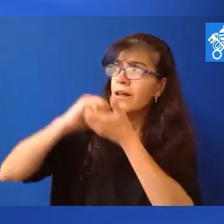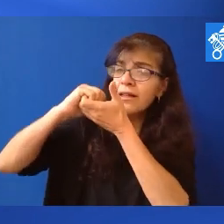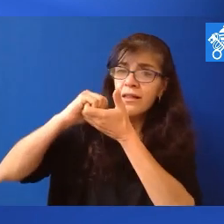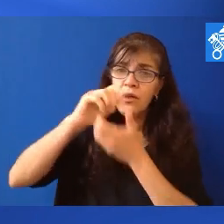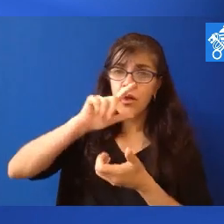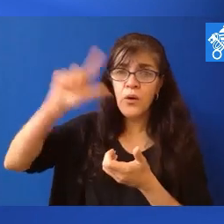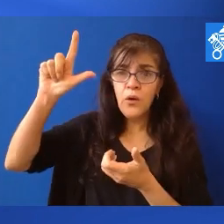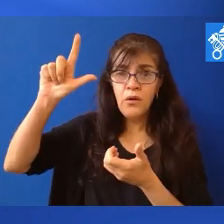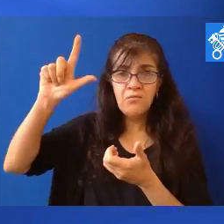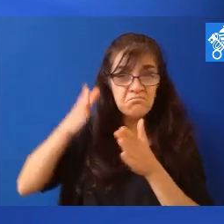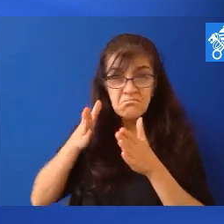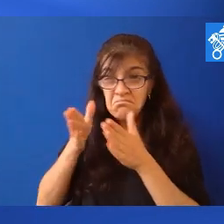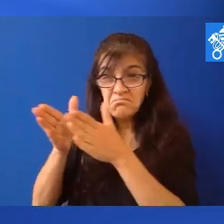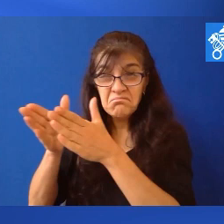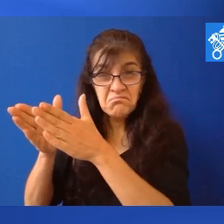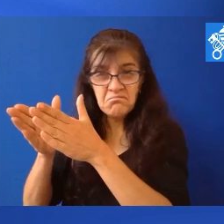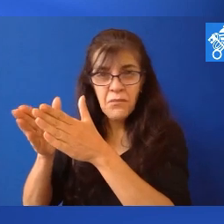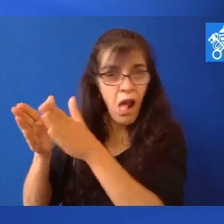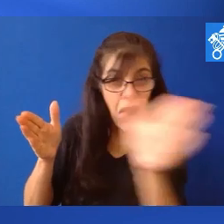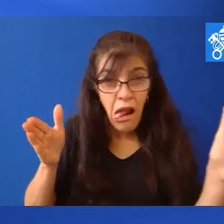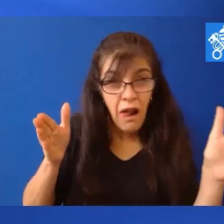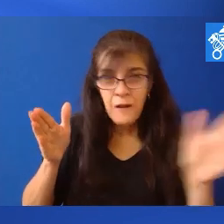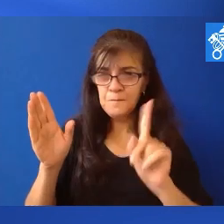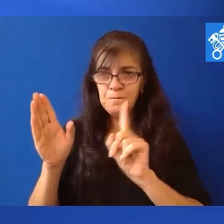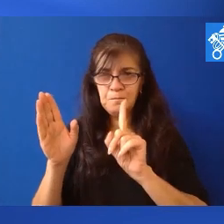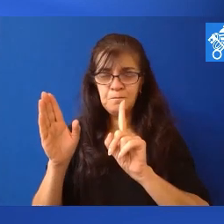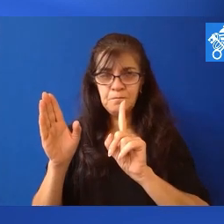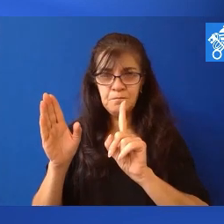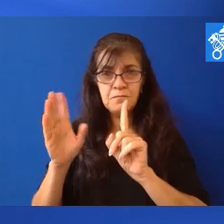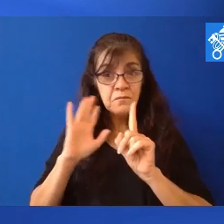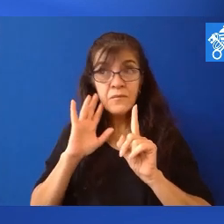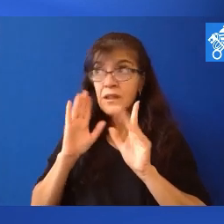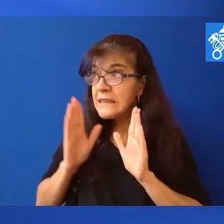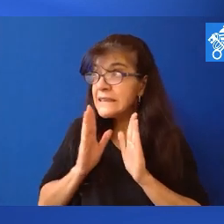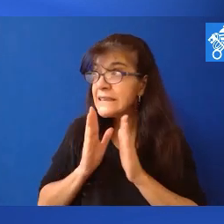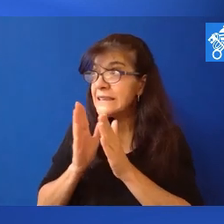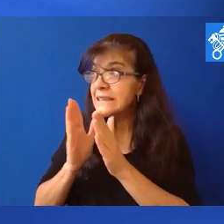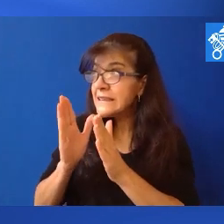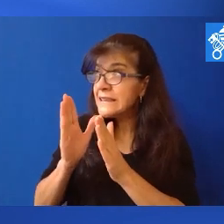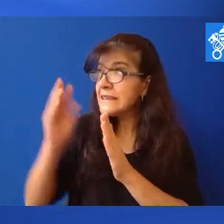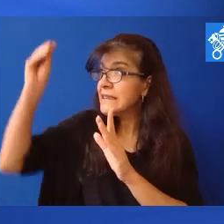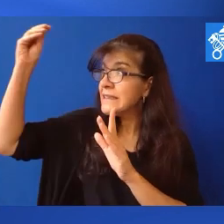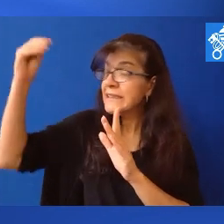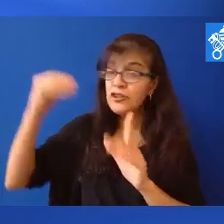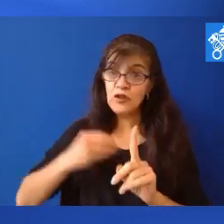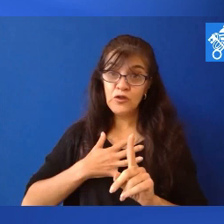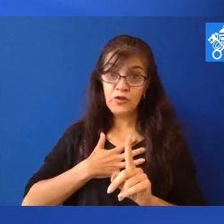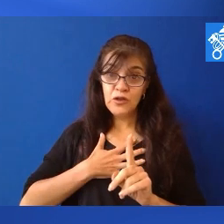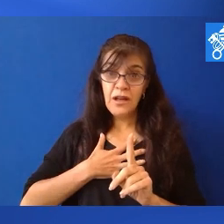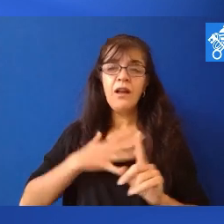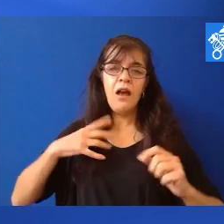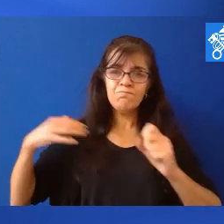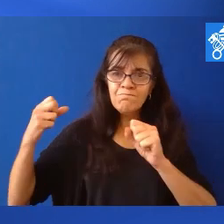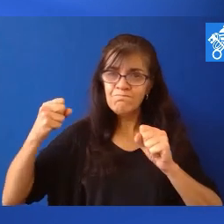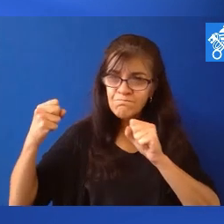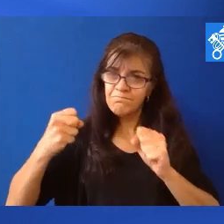y no desviarnos del camino que nos conduce hasta Él. Así, con la gracia de Dios, podremos fortalecernos